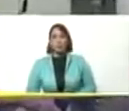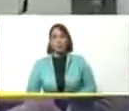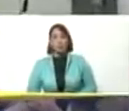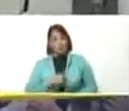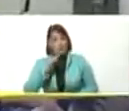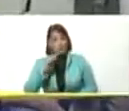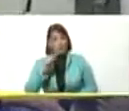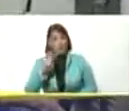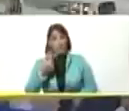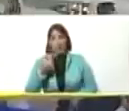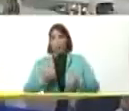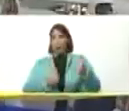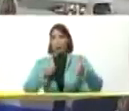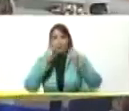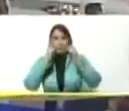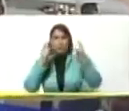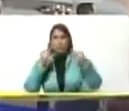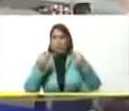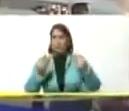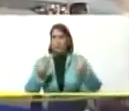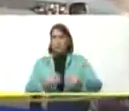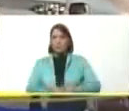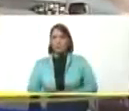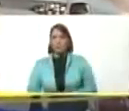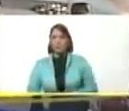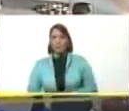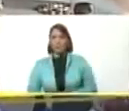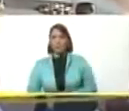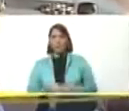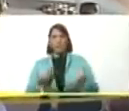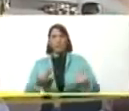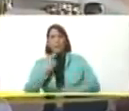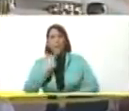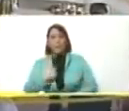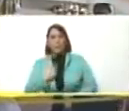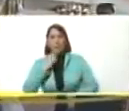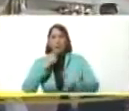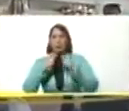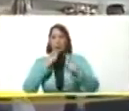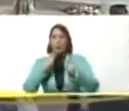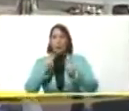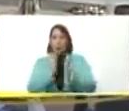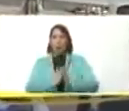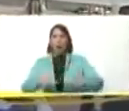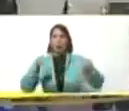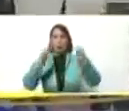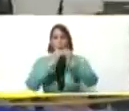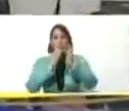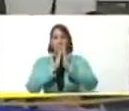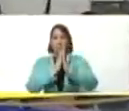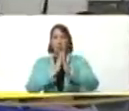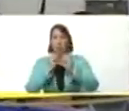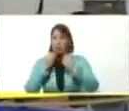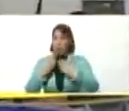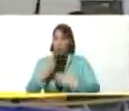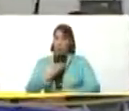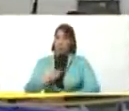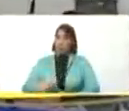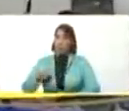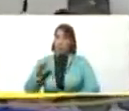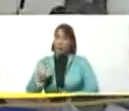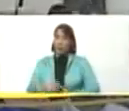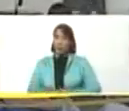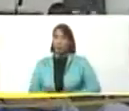Primeras impresiones. Luis José, ¿qué me dices del turismo de Anzoátegui, por favor? Bueno, presidente, en primer